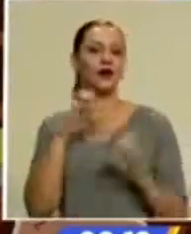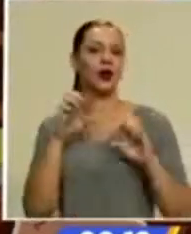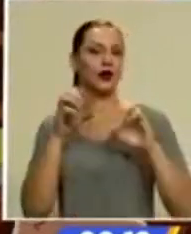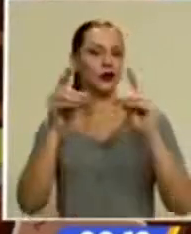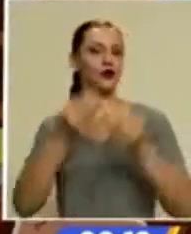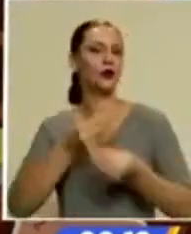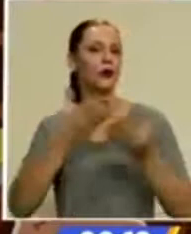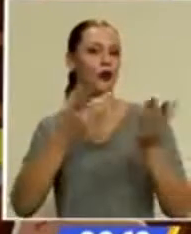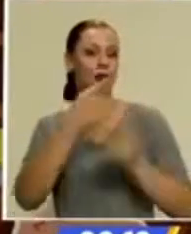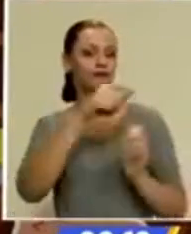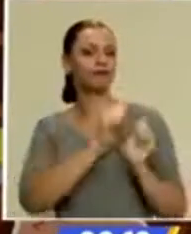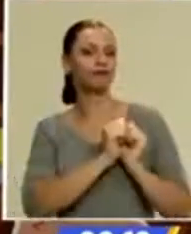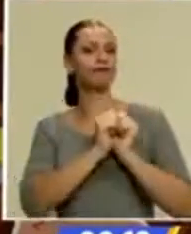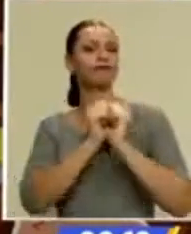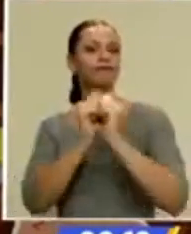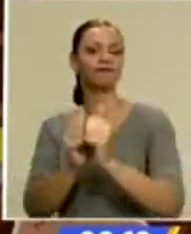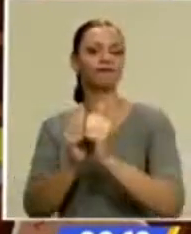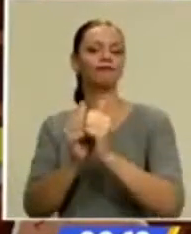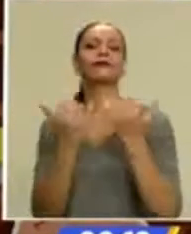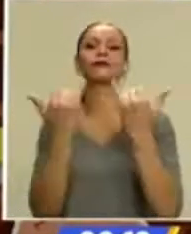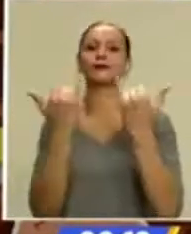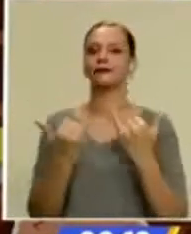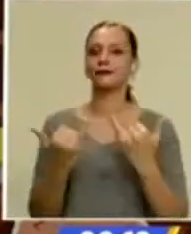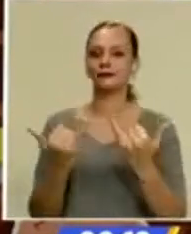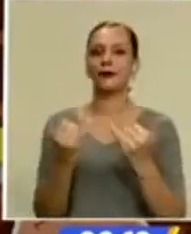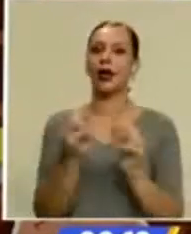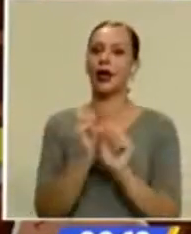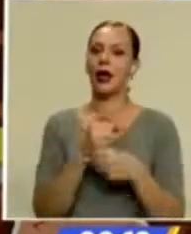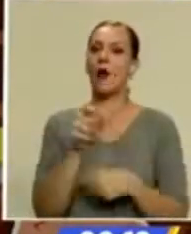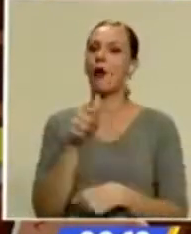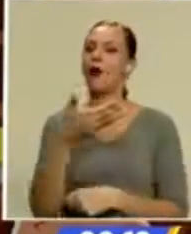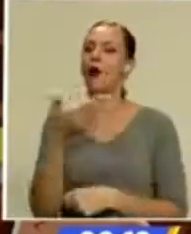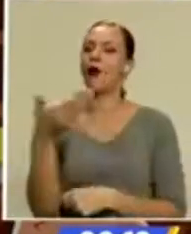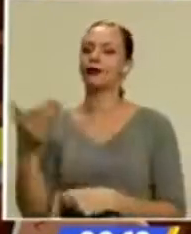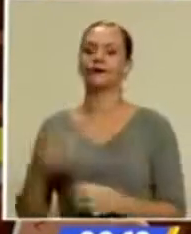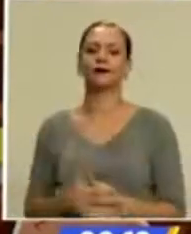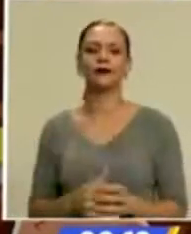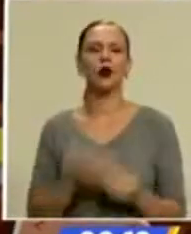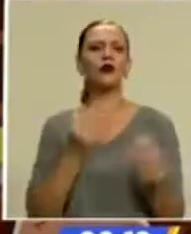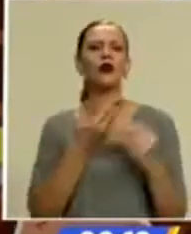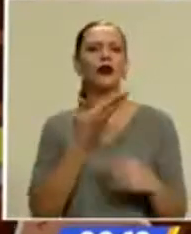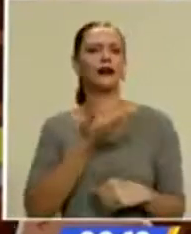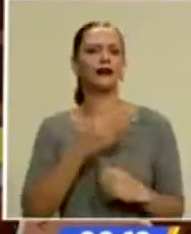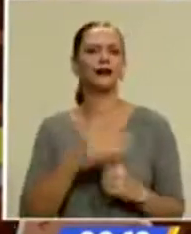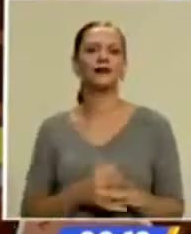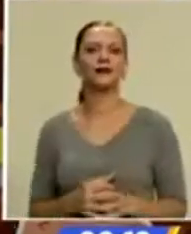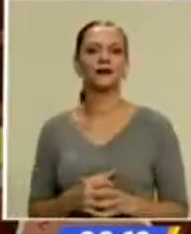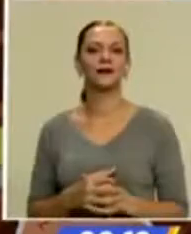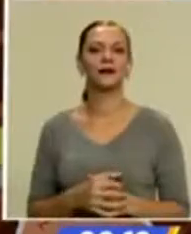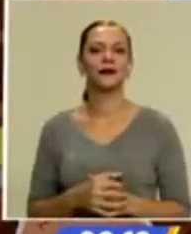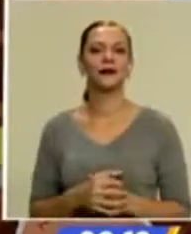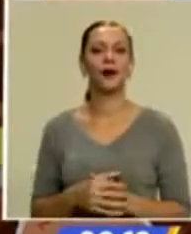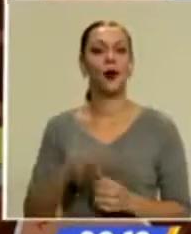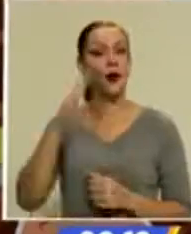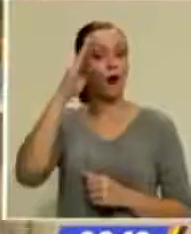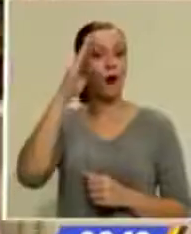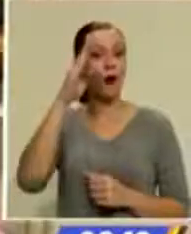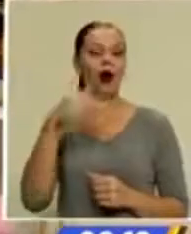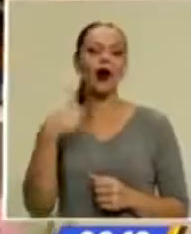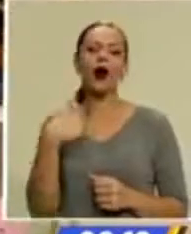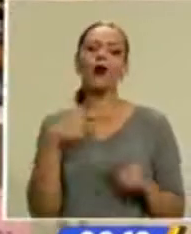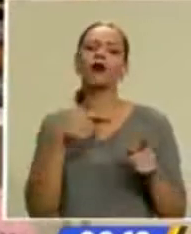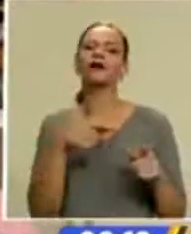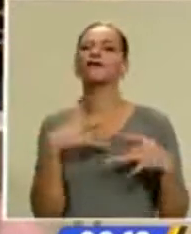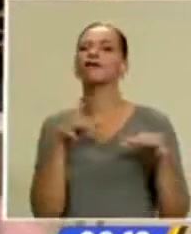Educación Pública que nos acompaña, está haciendo otra cosa. ¿Qué estás haciendo? Hola, Sergio. Uy, tiene algo que